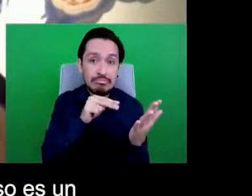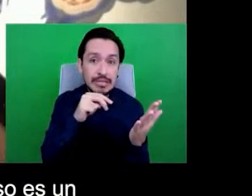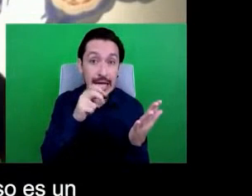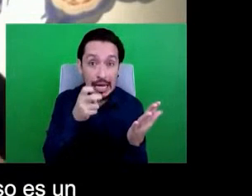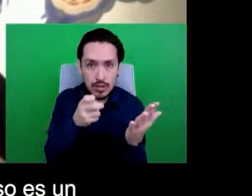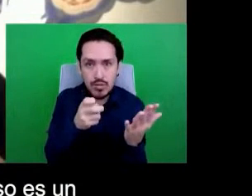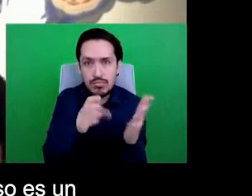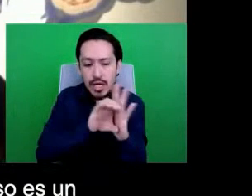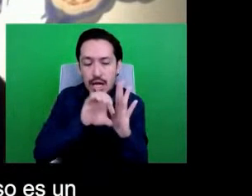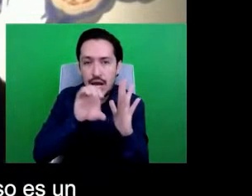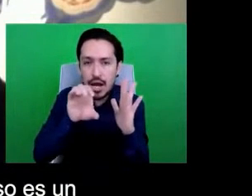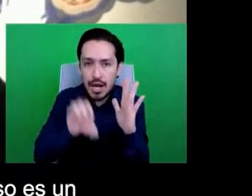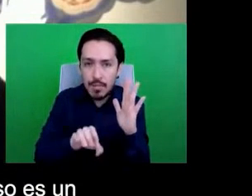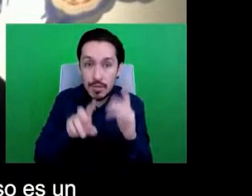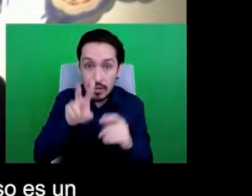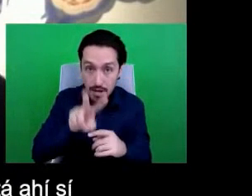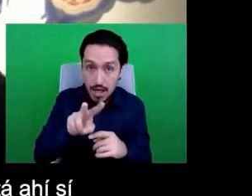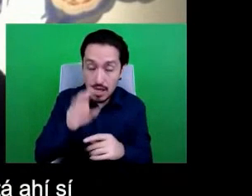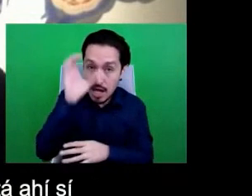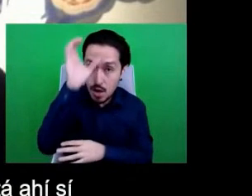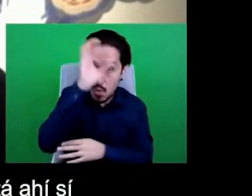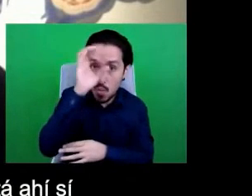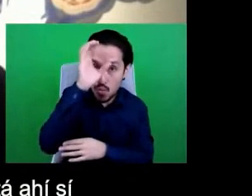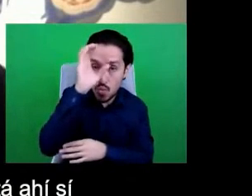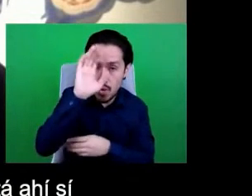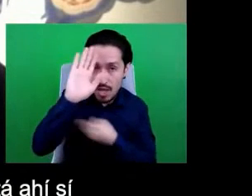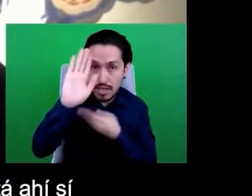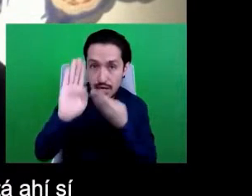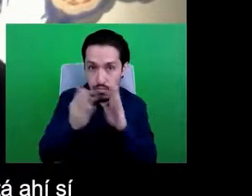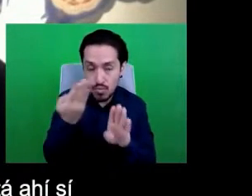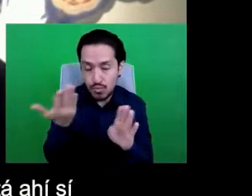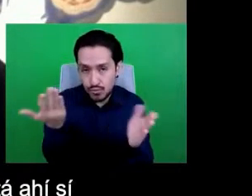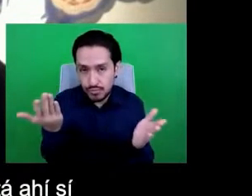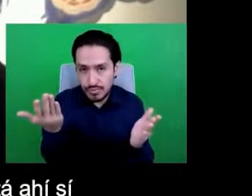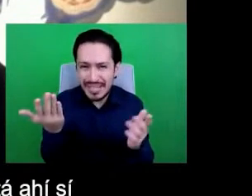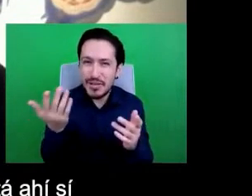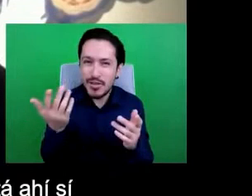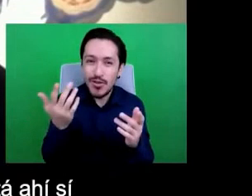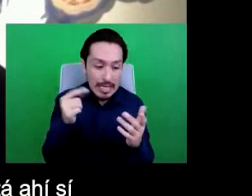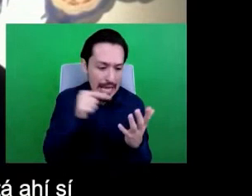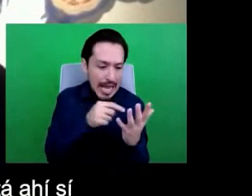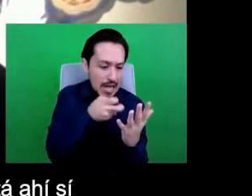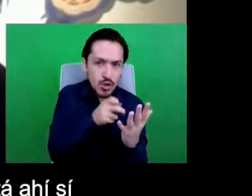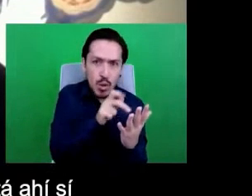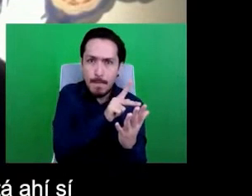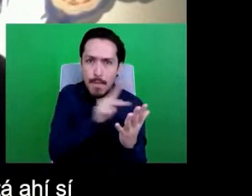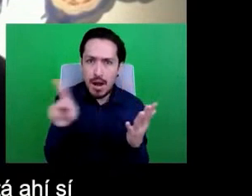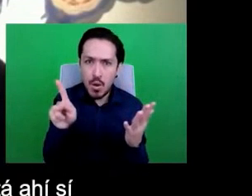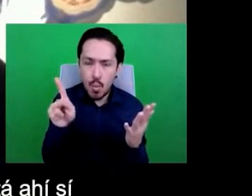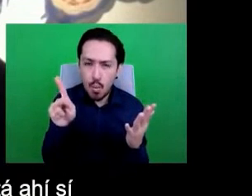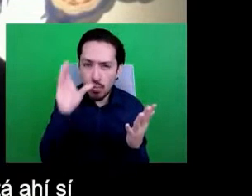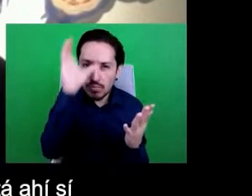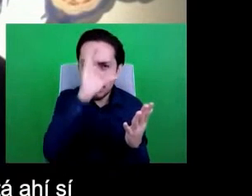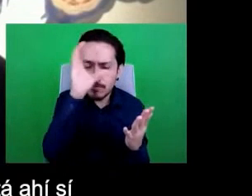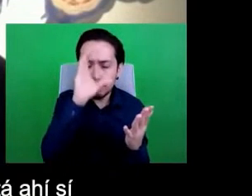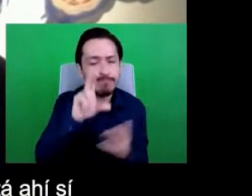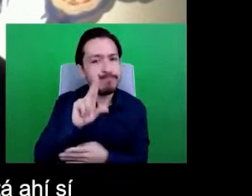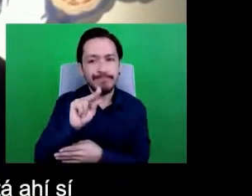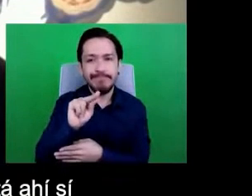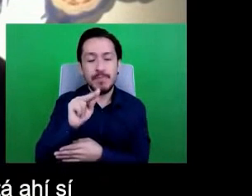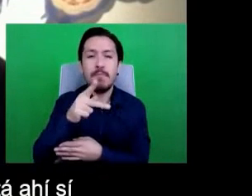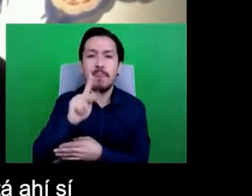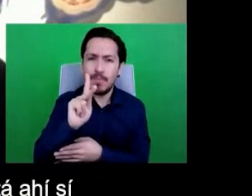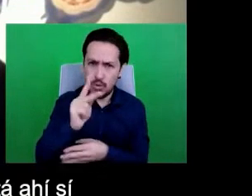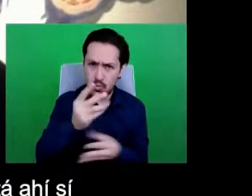muy poderoso de la cultura global. Claro, no todo es cultura, pero mucho de lo que está ahí sí es cultura, porque son